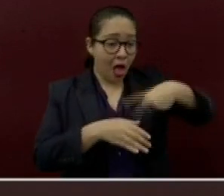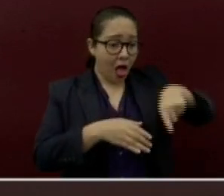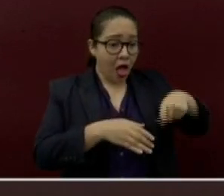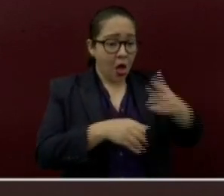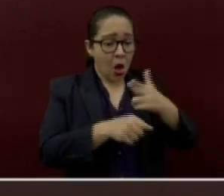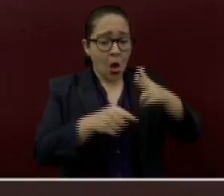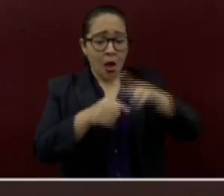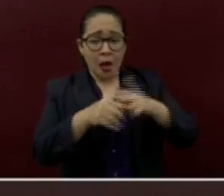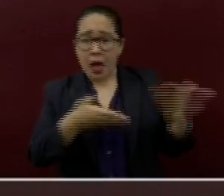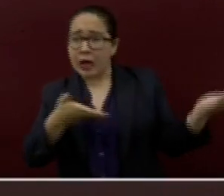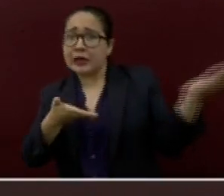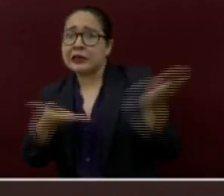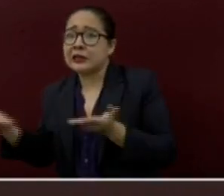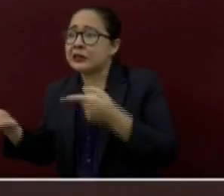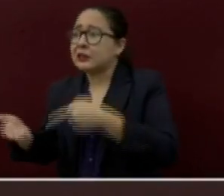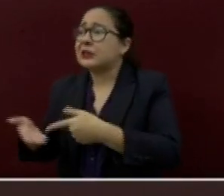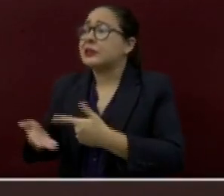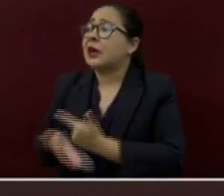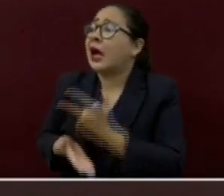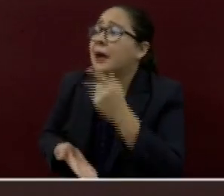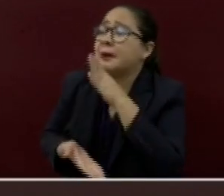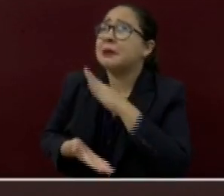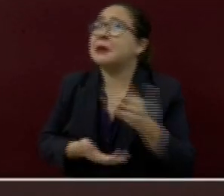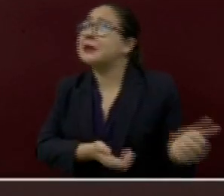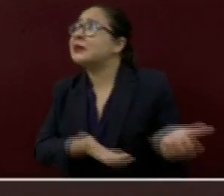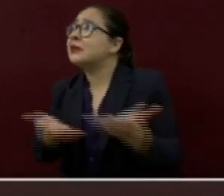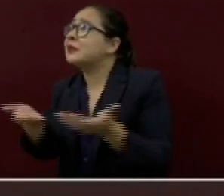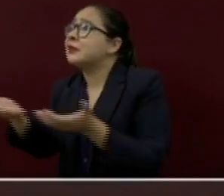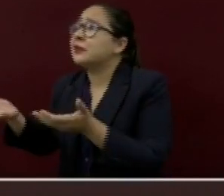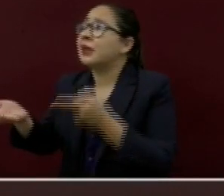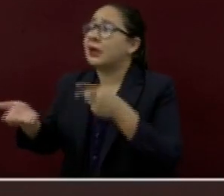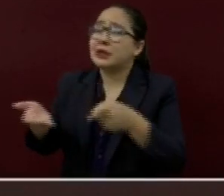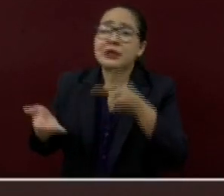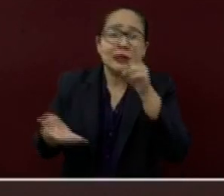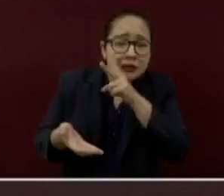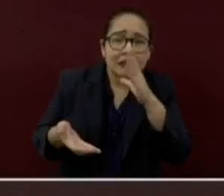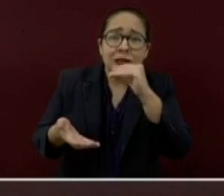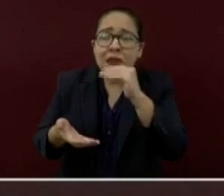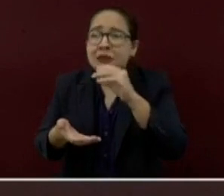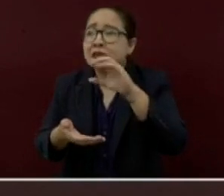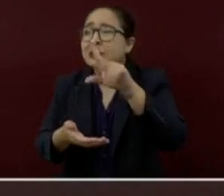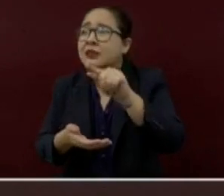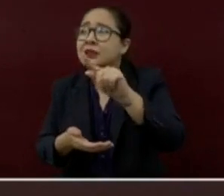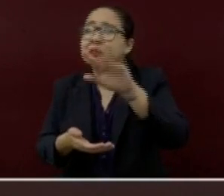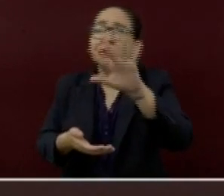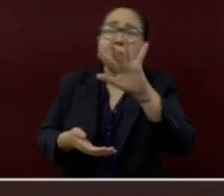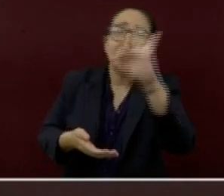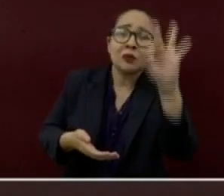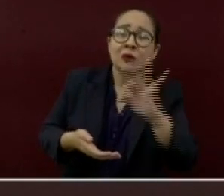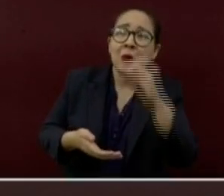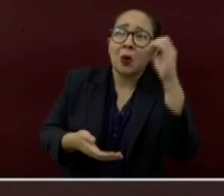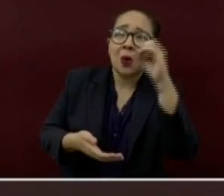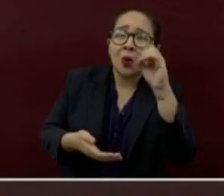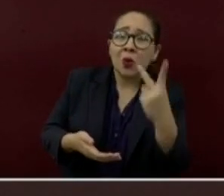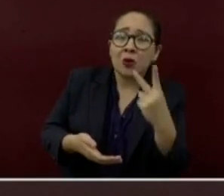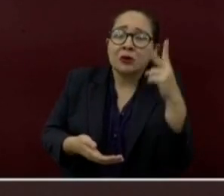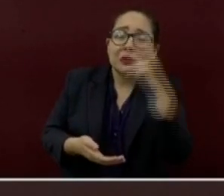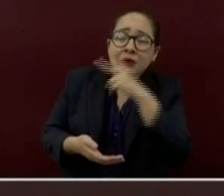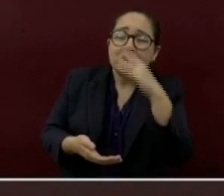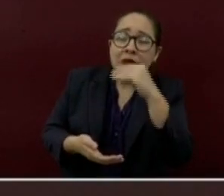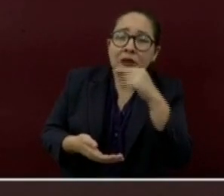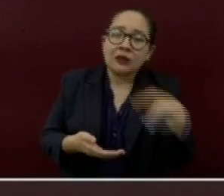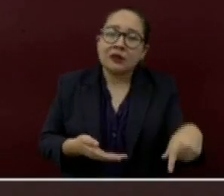saturando 50 40 ó 30 por ciento de oxigenación ya estas circunstancias ya son